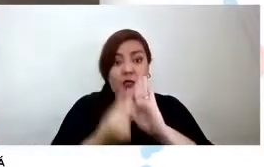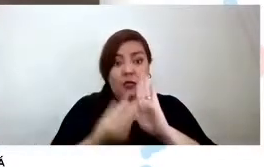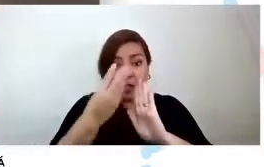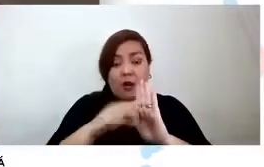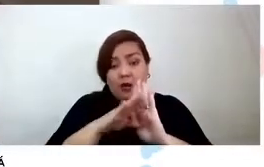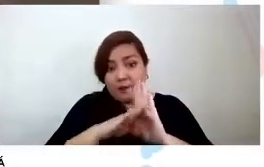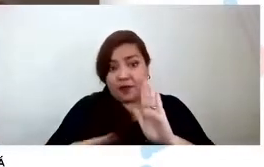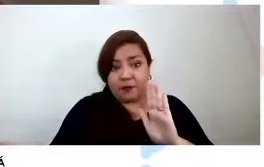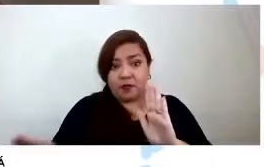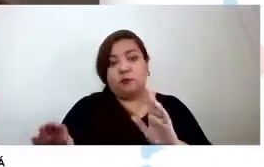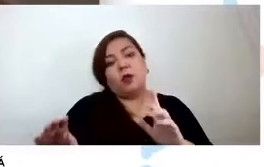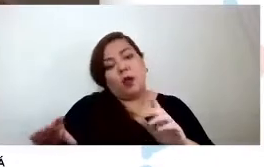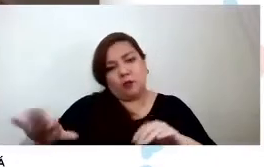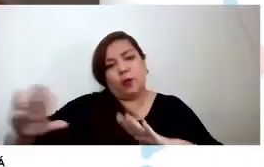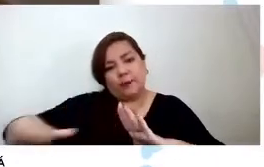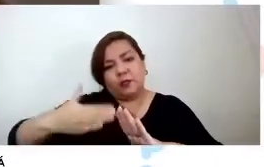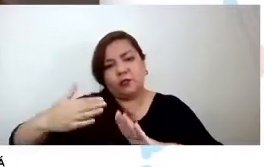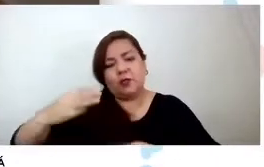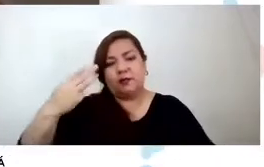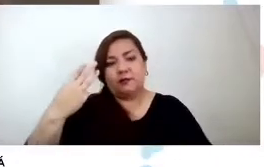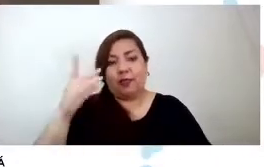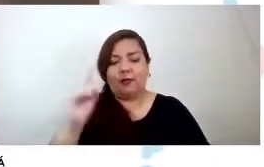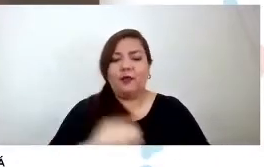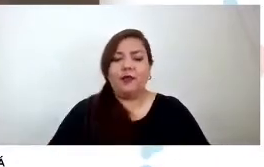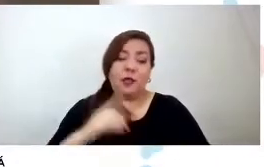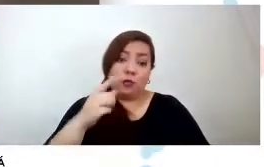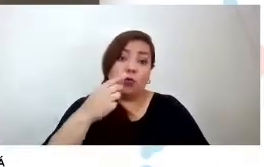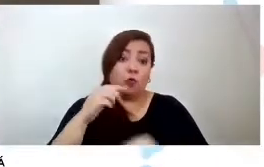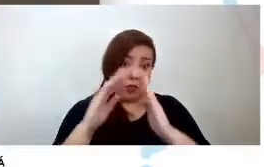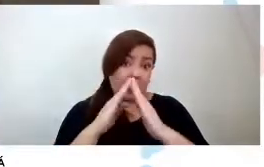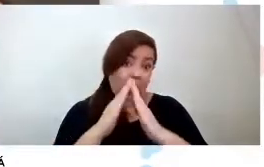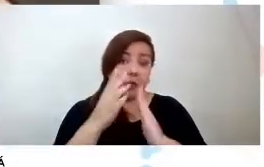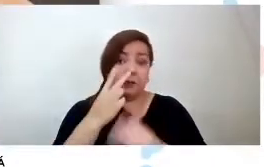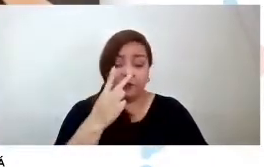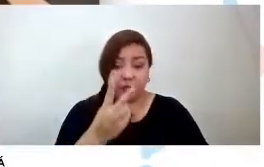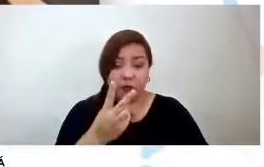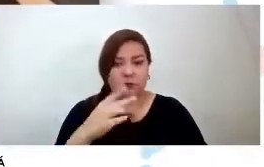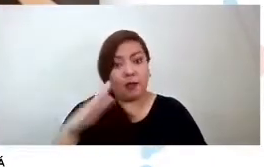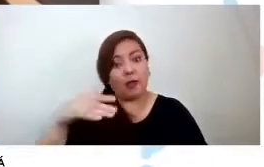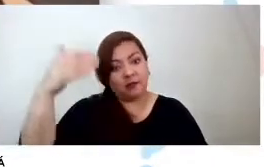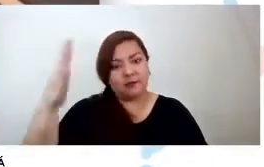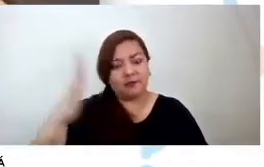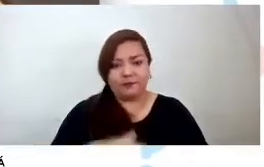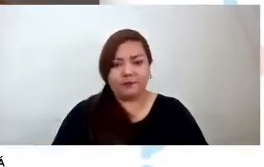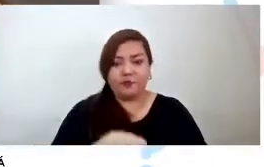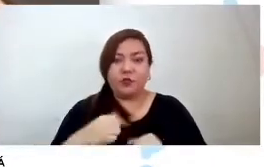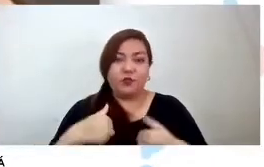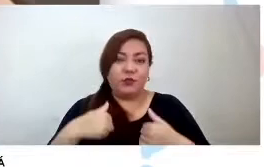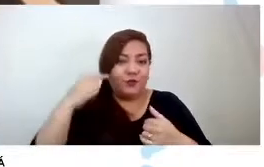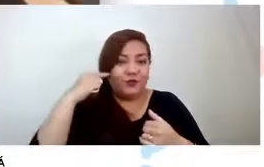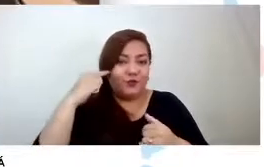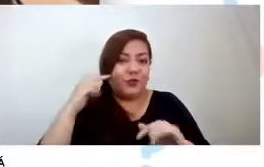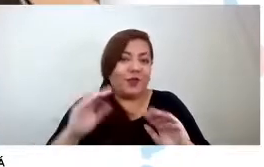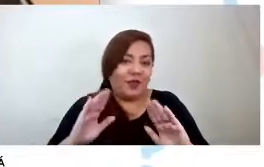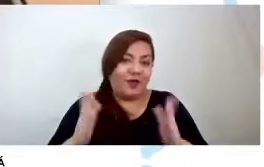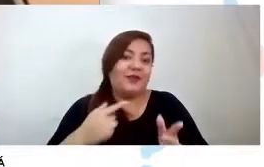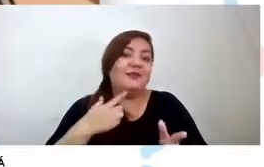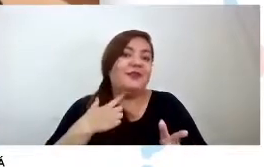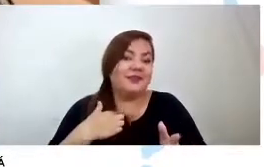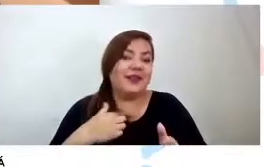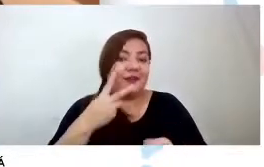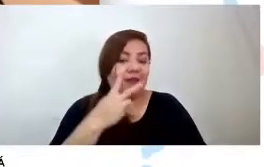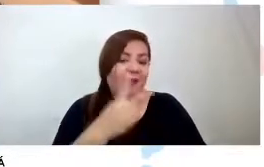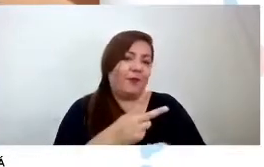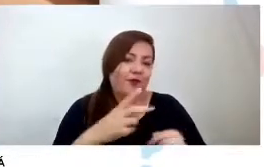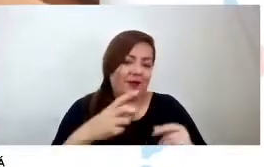megaterio que tenemos. Pero bueno, esto lo pueden ver en sus casas más adelante. Yo creo que ahora lo que interesa es que veamos las colecciones en vivo